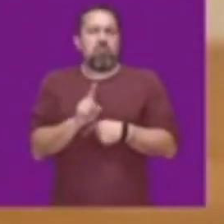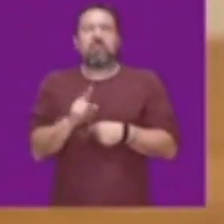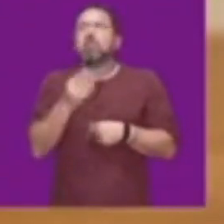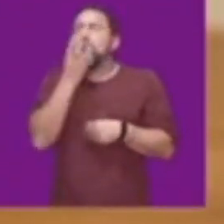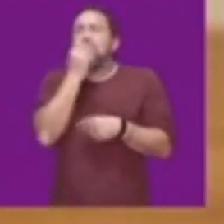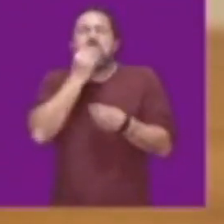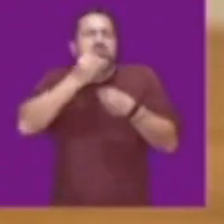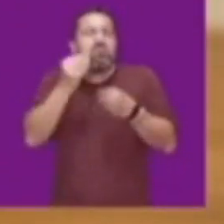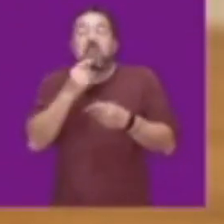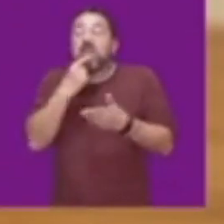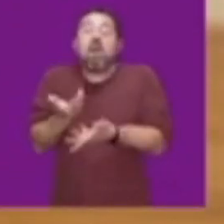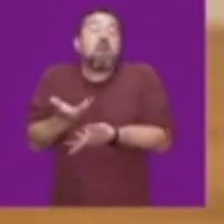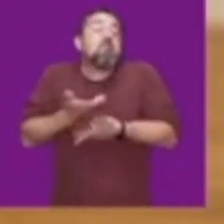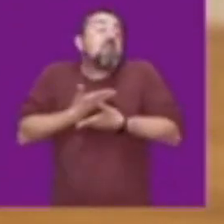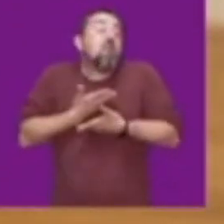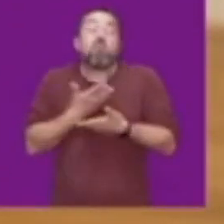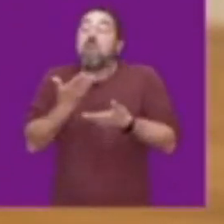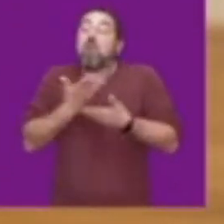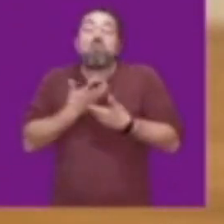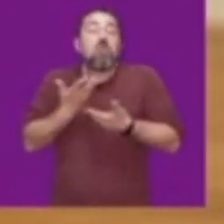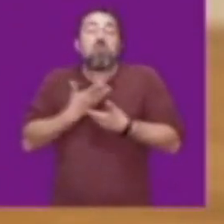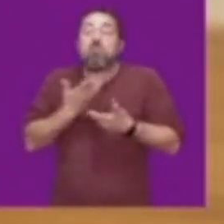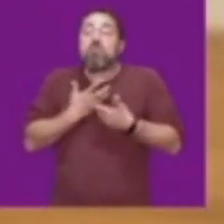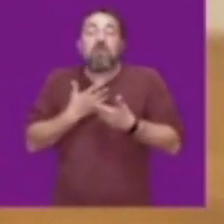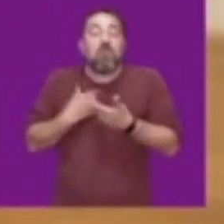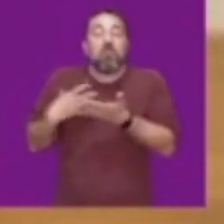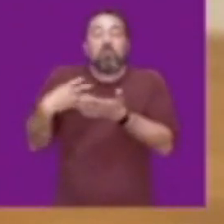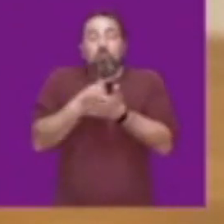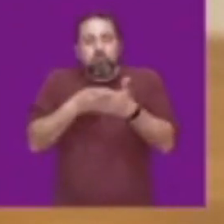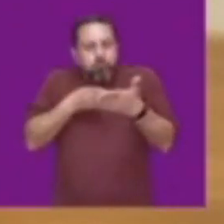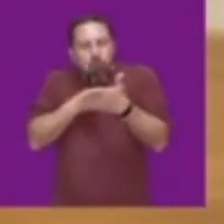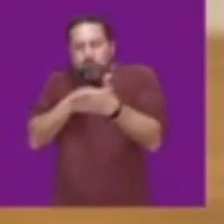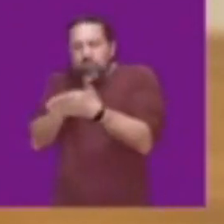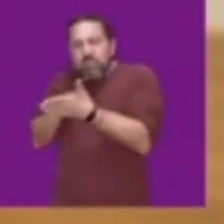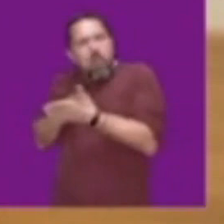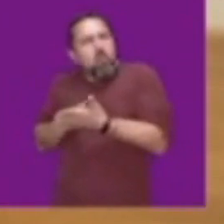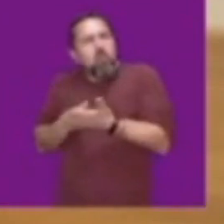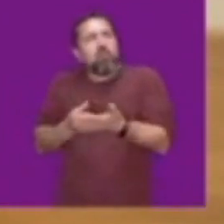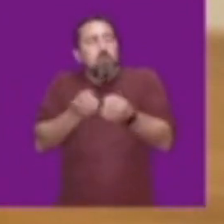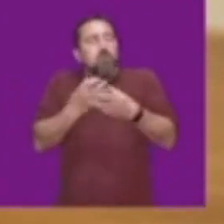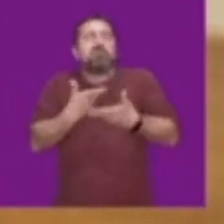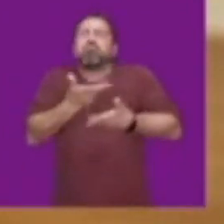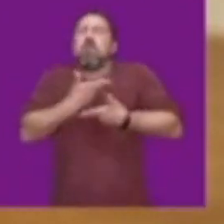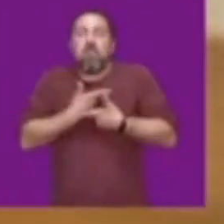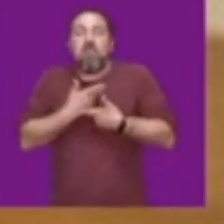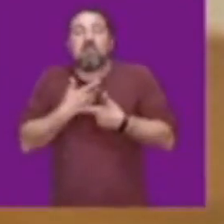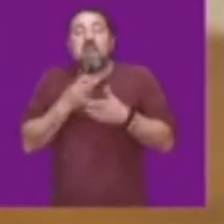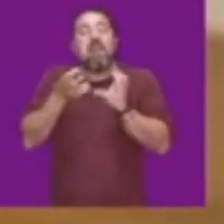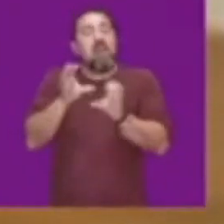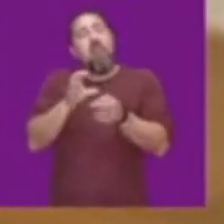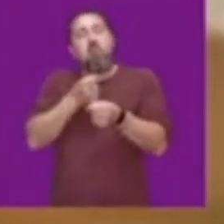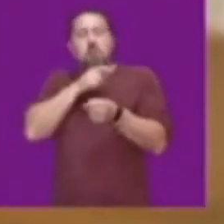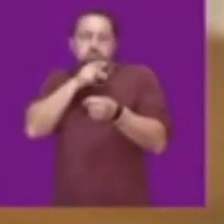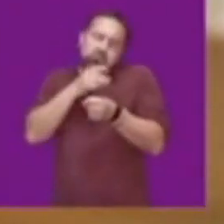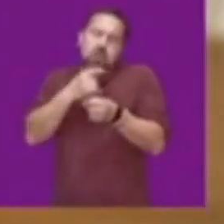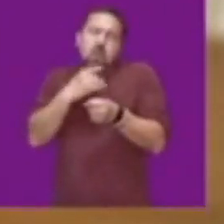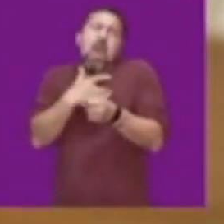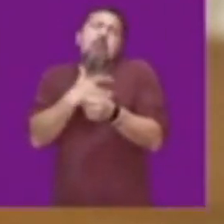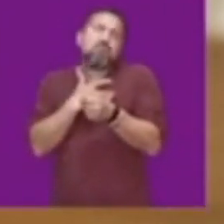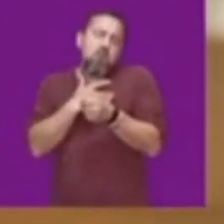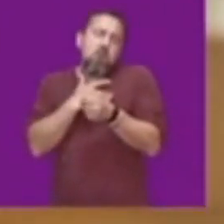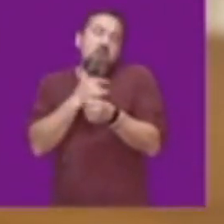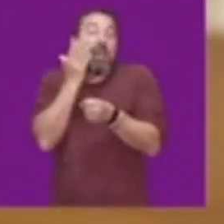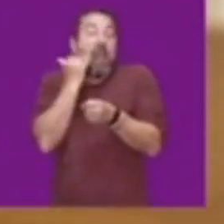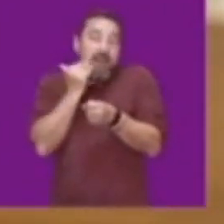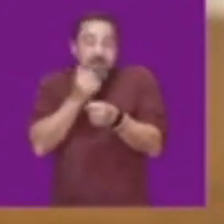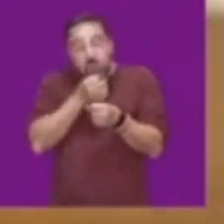un perro genial que me ayuda muchísimo a sortear todos los obstáculos que me encuentro. Desde Radio Aurora, con amor